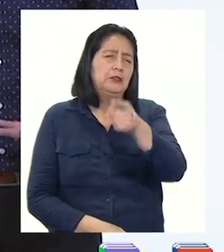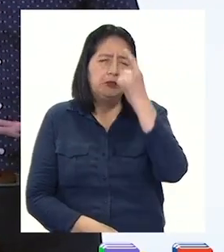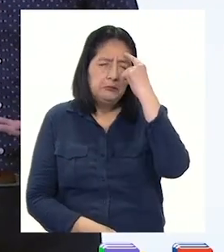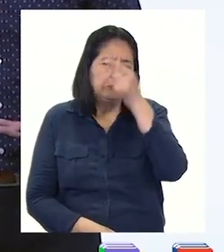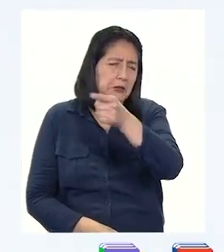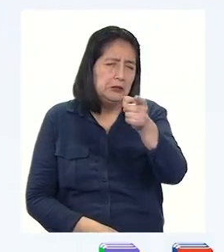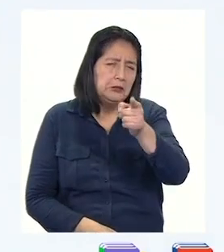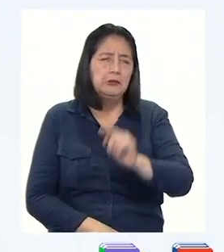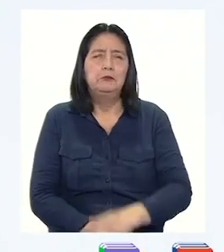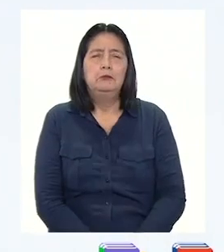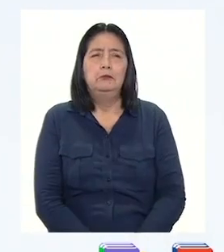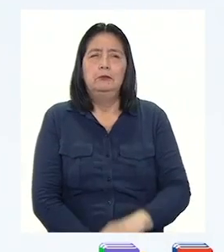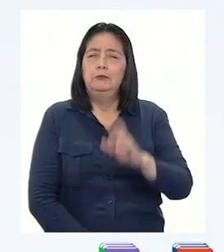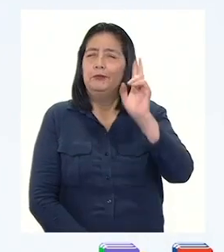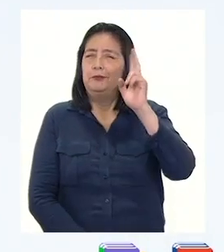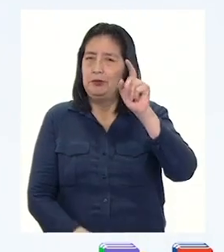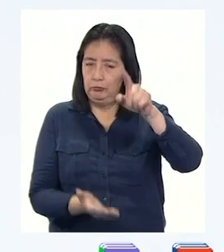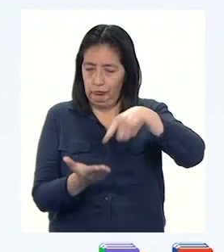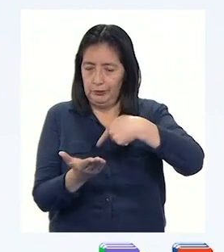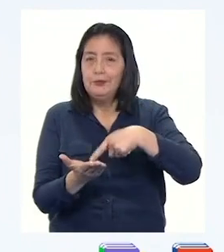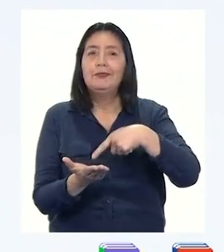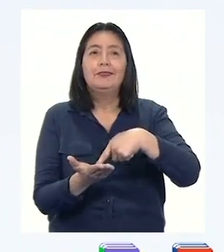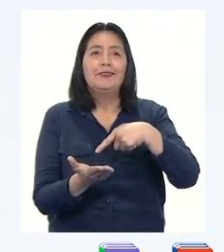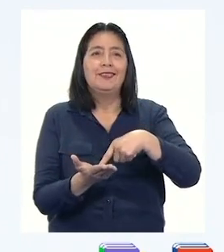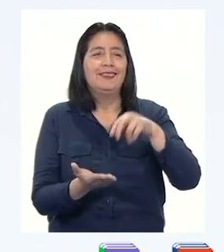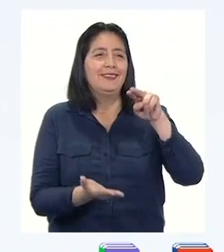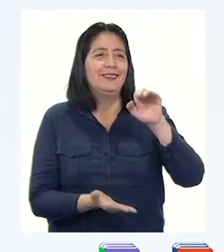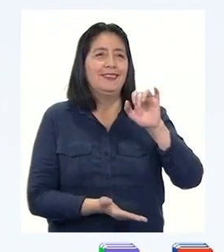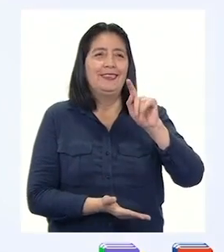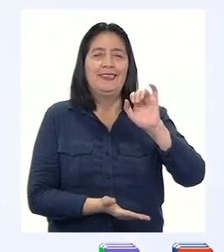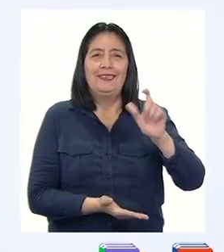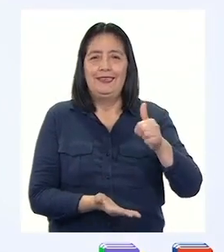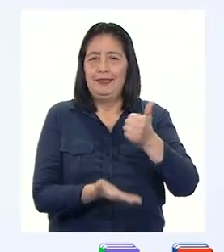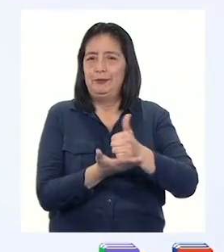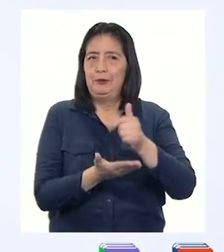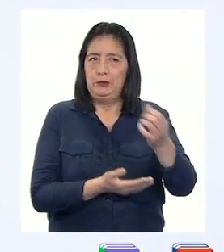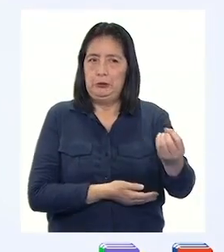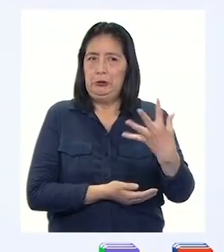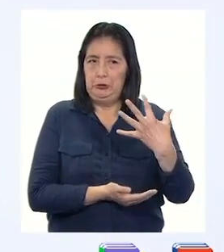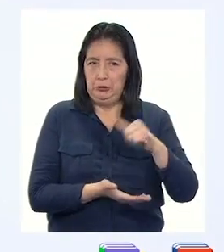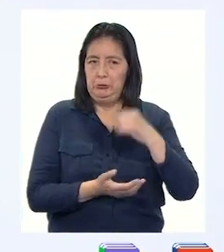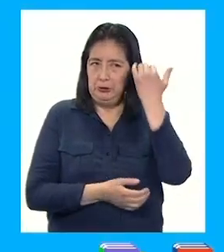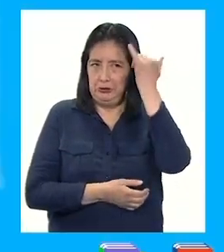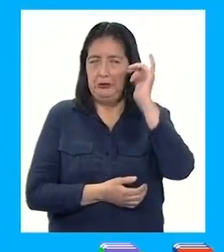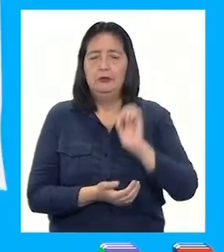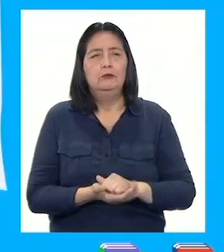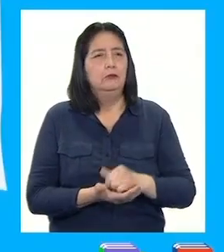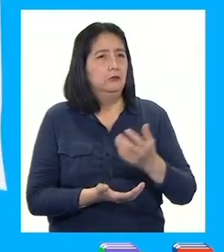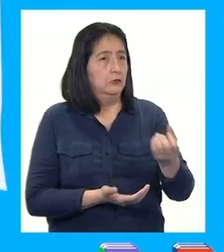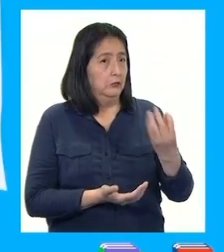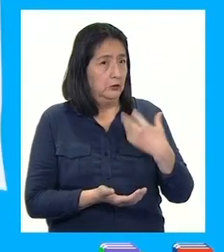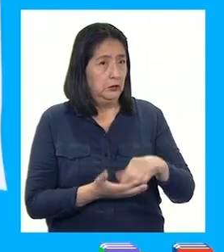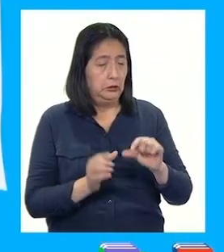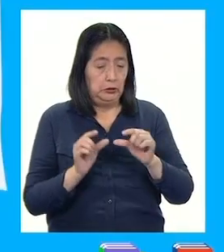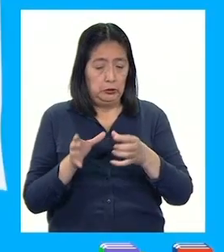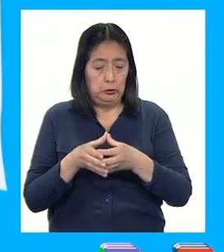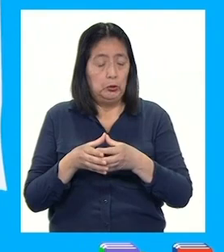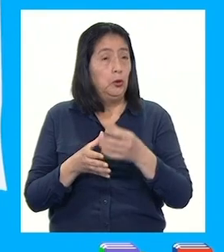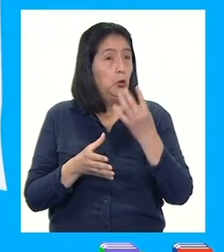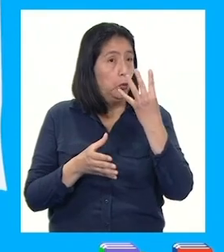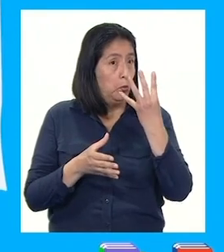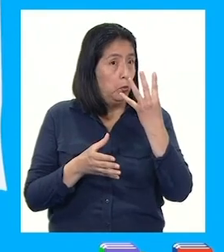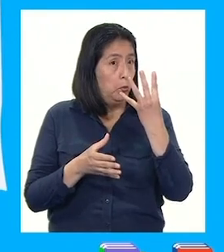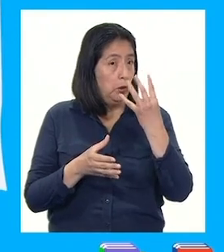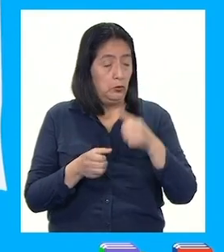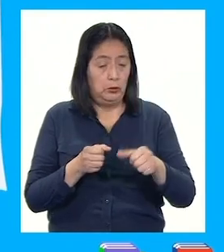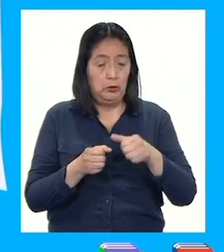ocurre en casa? Profesor, tenemos un mensaje y es de Natalia desde Apurímac. Ella nos propone una idea. Dice que el grupito de 4 piedritas